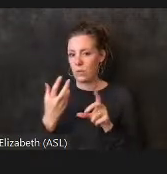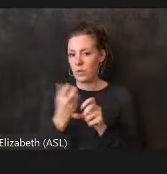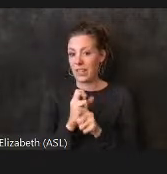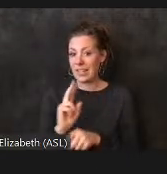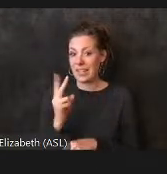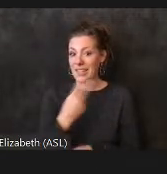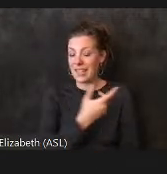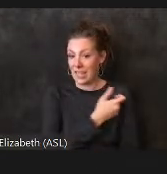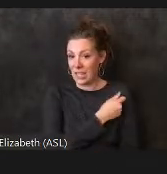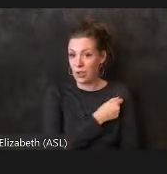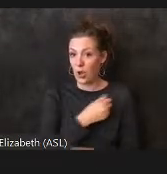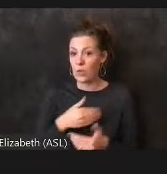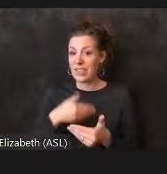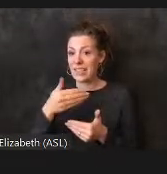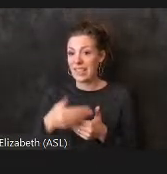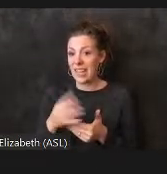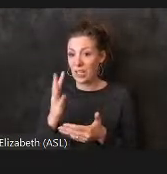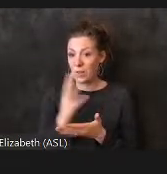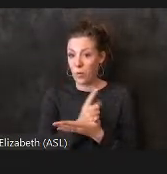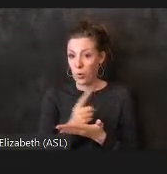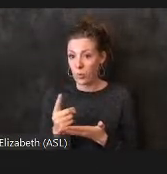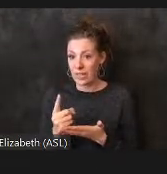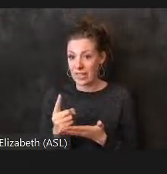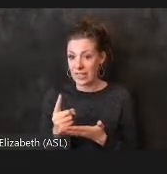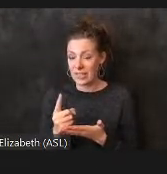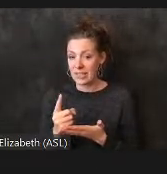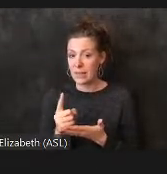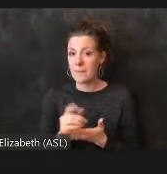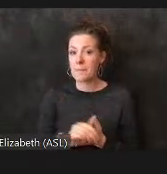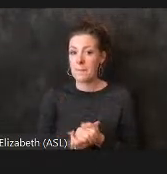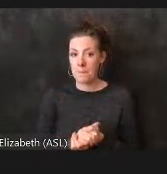44% de ellos han recibido sus dos dosis.